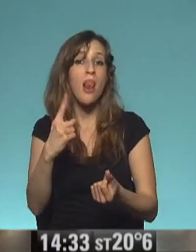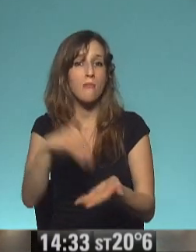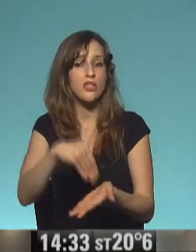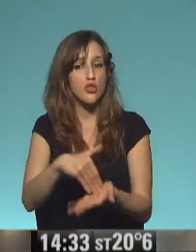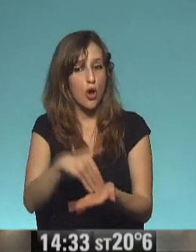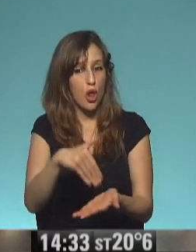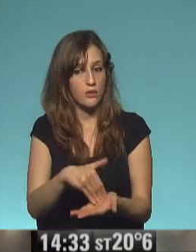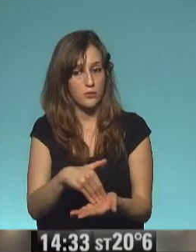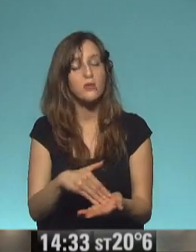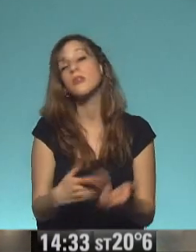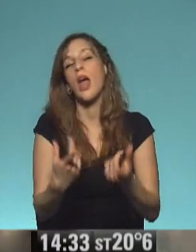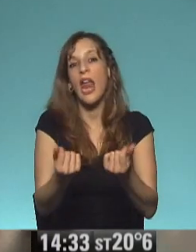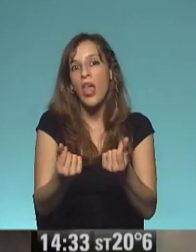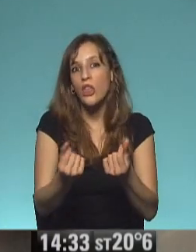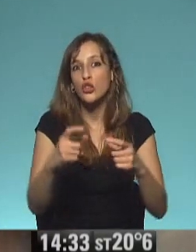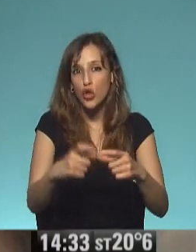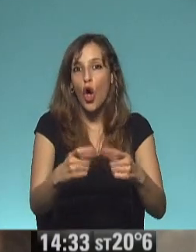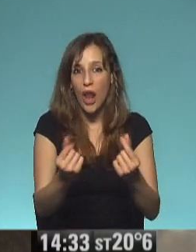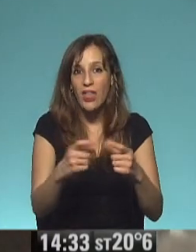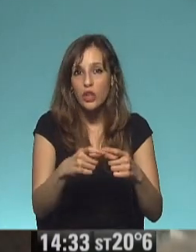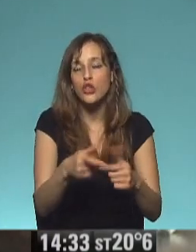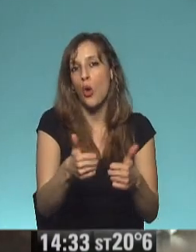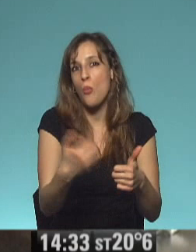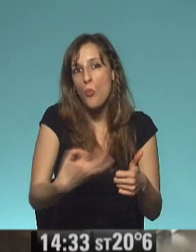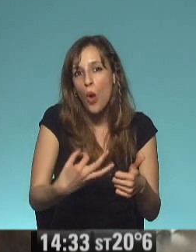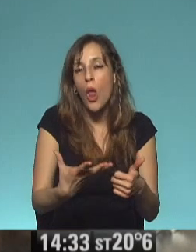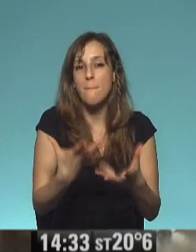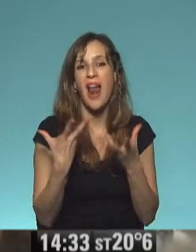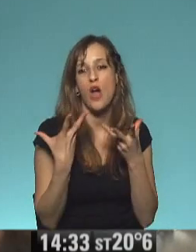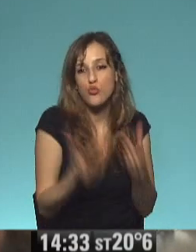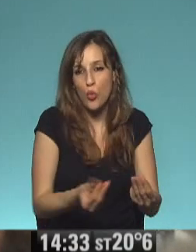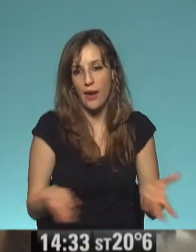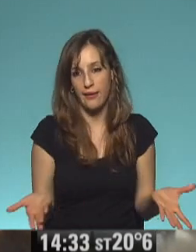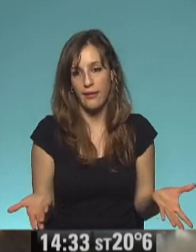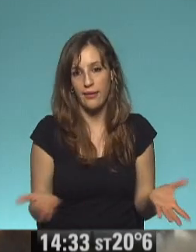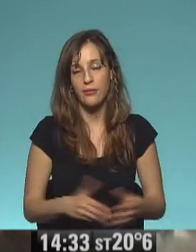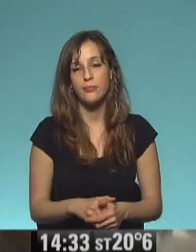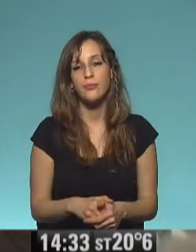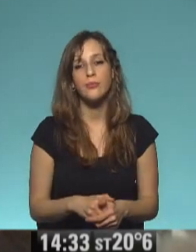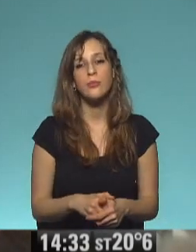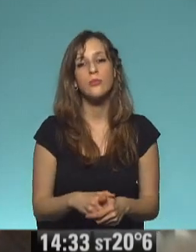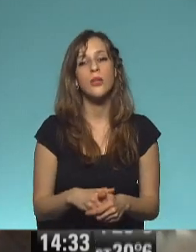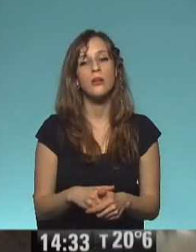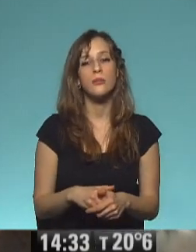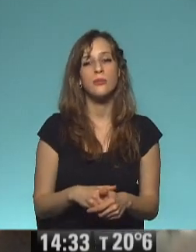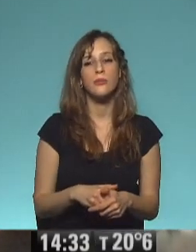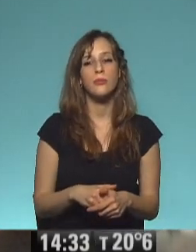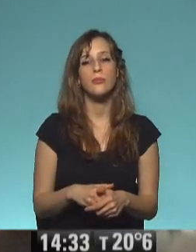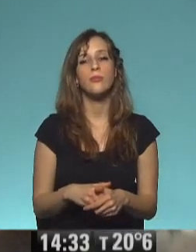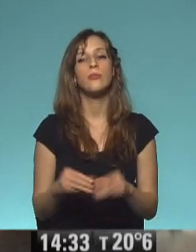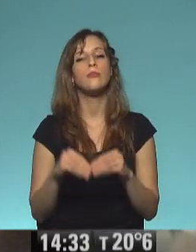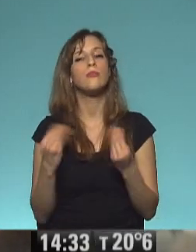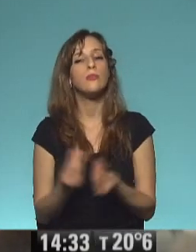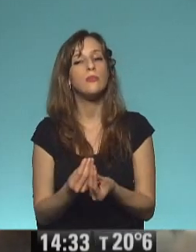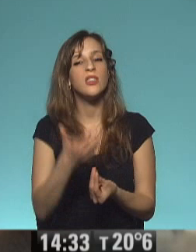es un crédito blandísimo para el que lo necesite y para seguir ayudando. ¿Y de ATN cuántos son? Son 60 mil